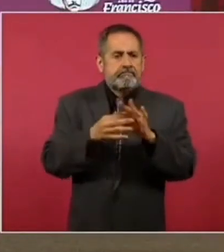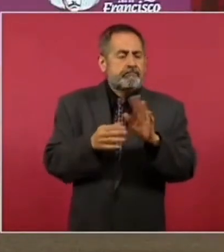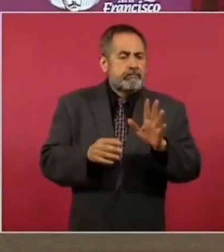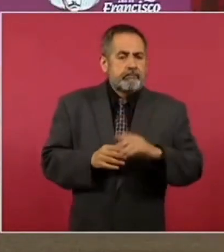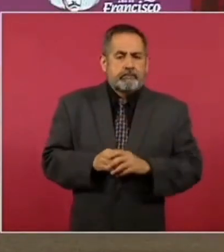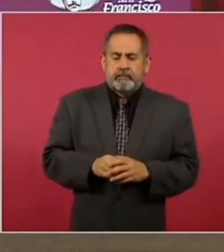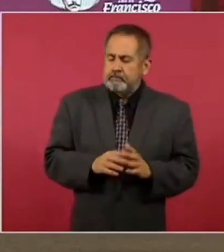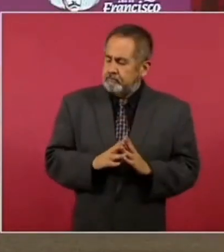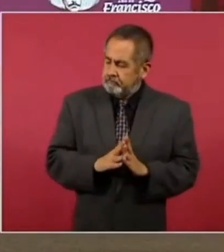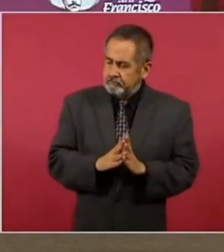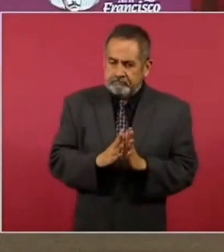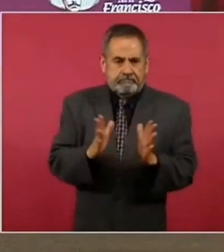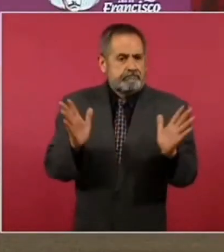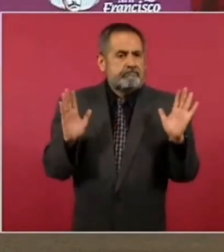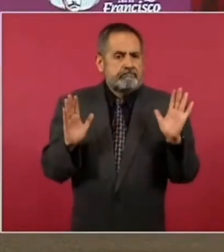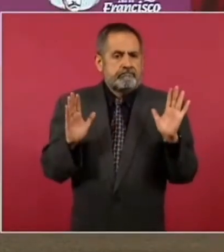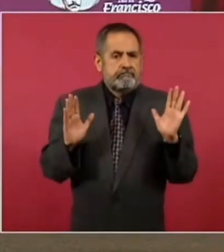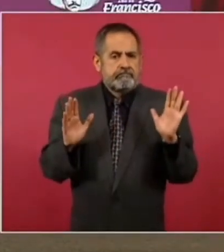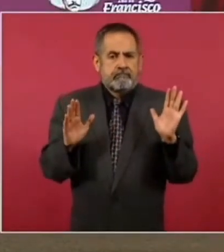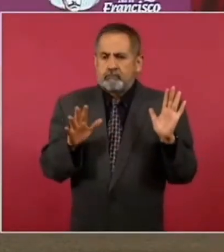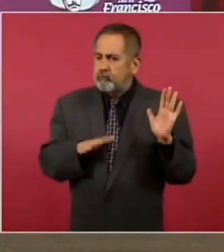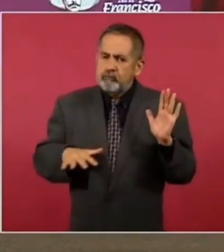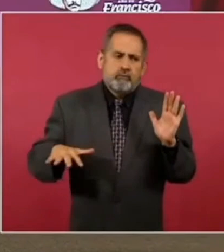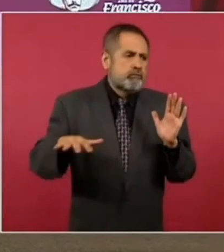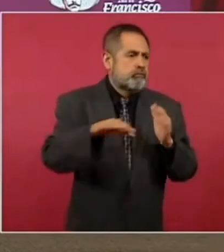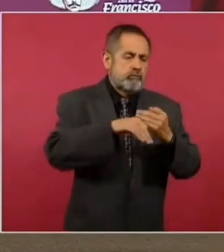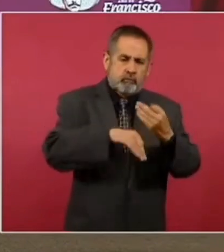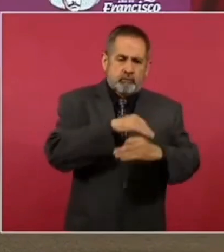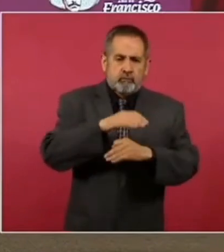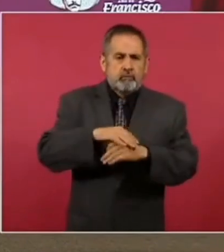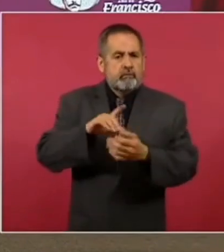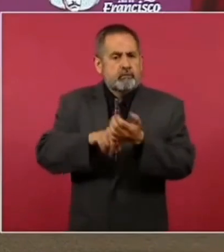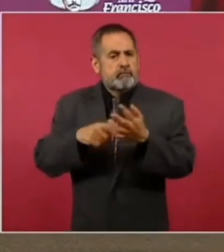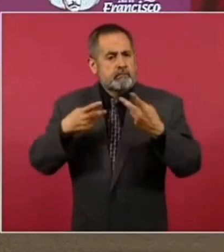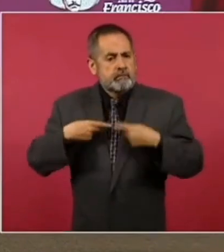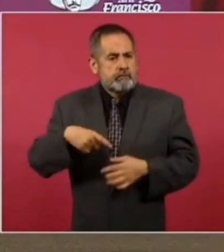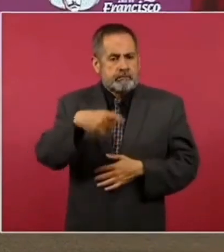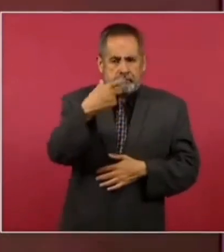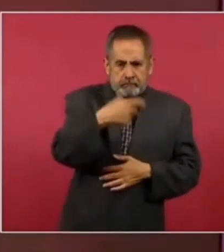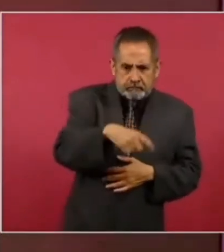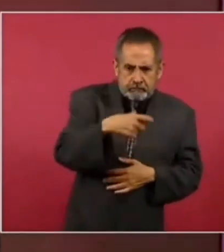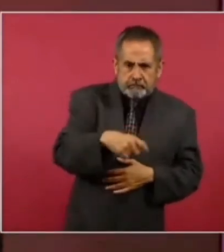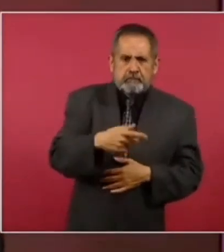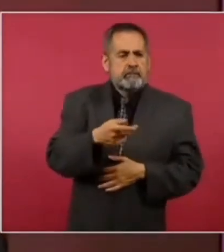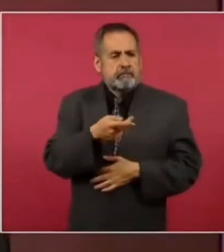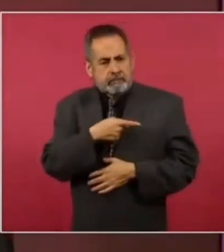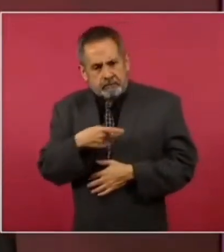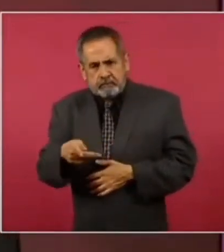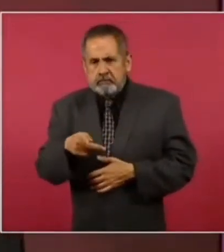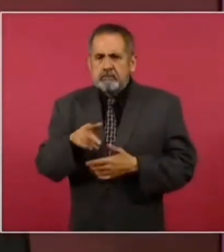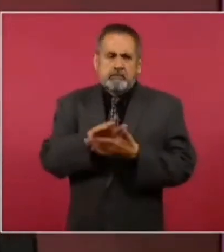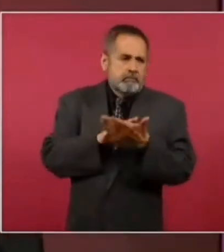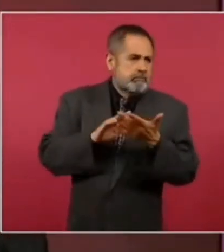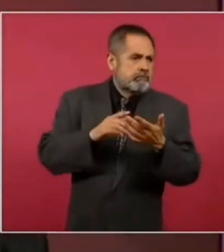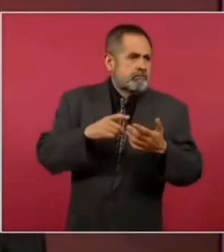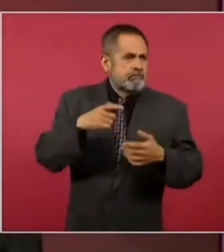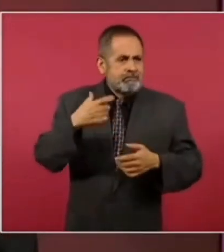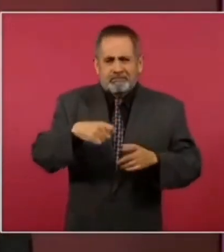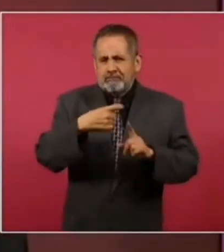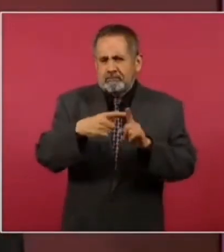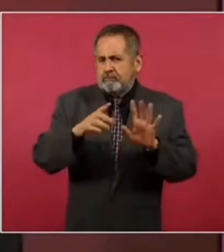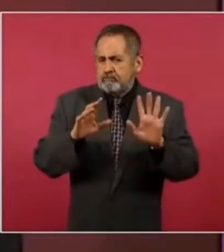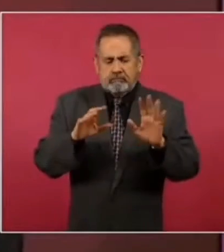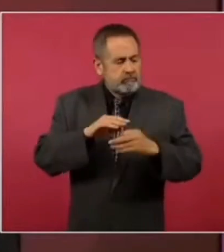en todo el espectro social y económico puede haber un problema de adicciones. Algunas de las drogas, algunas de las